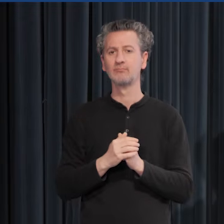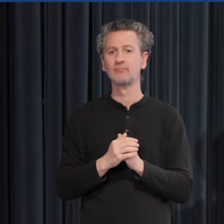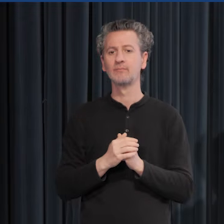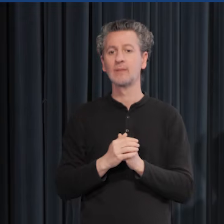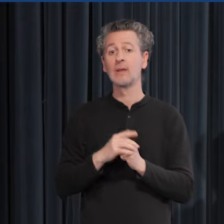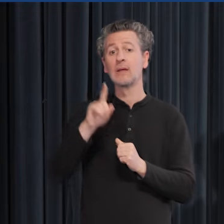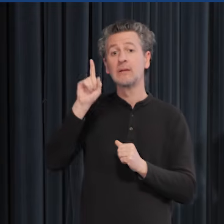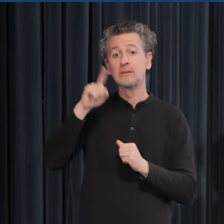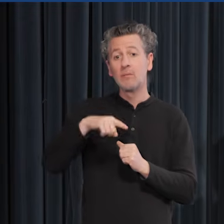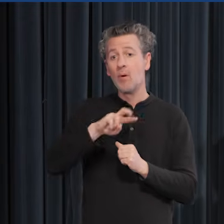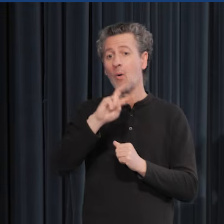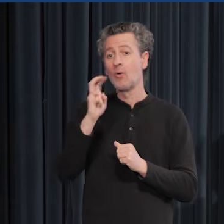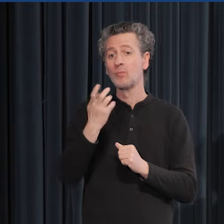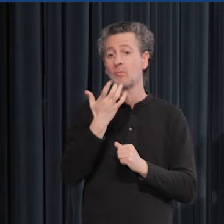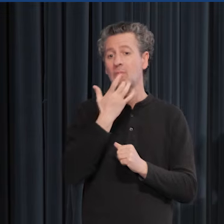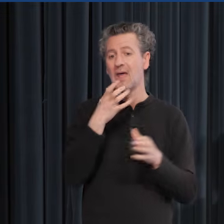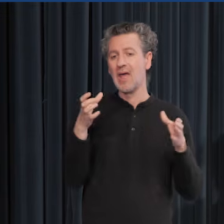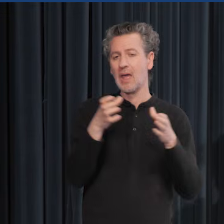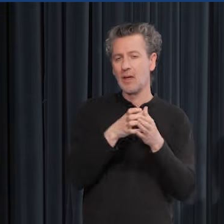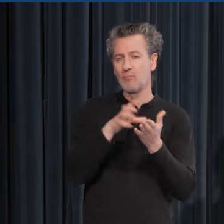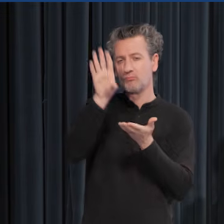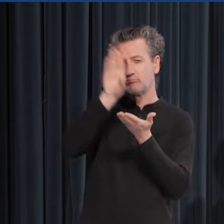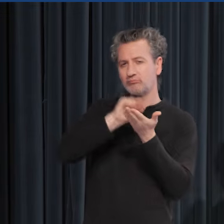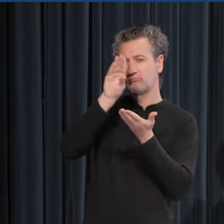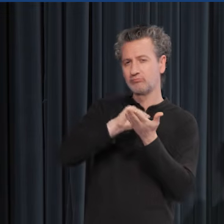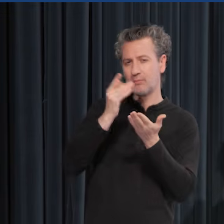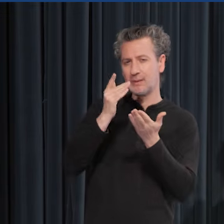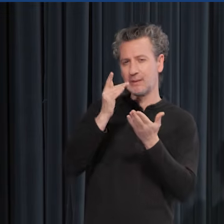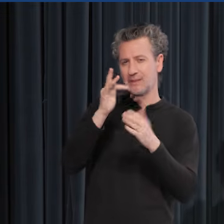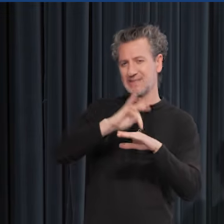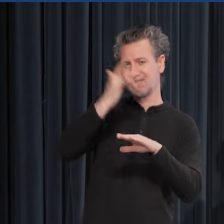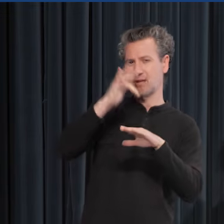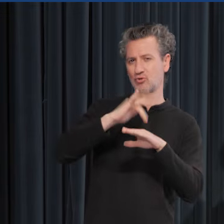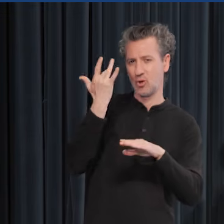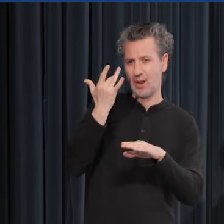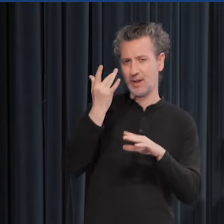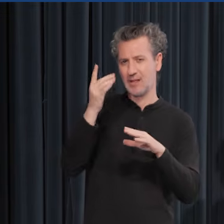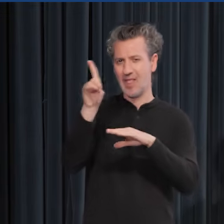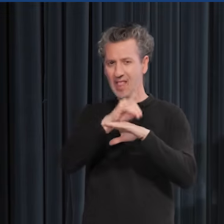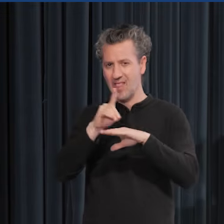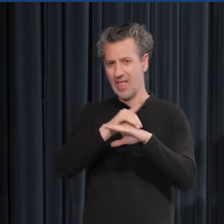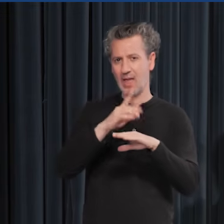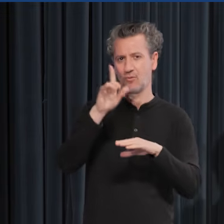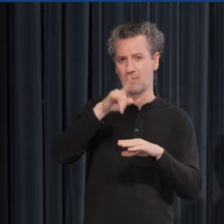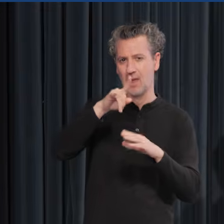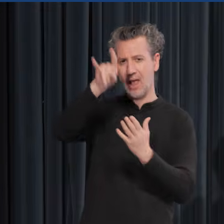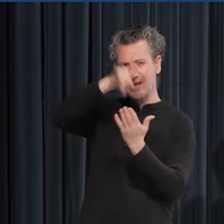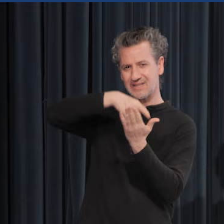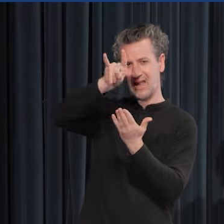hasta podemos hablar también de equipos de toma de datos como son los sensores, los escáneres láser, el Internet de las